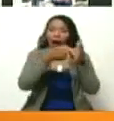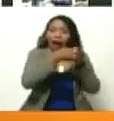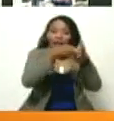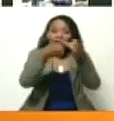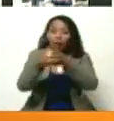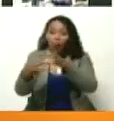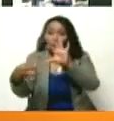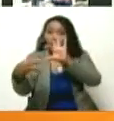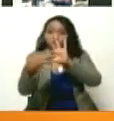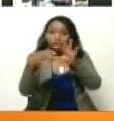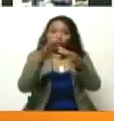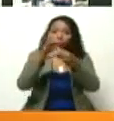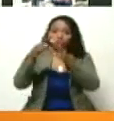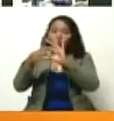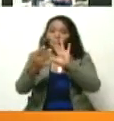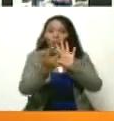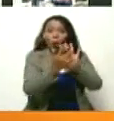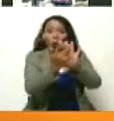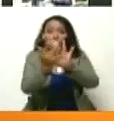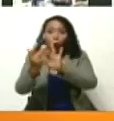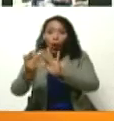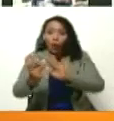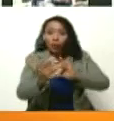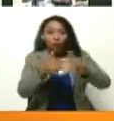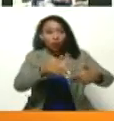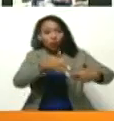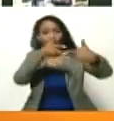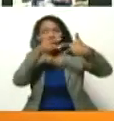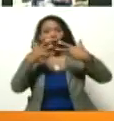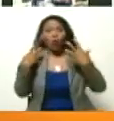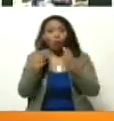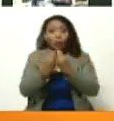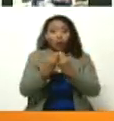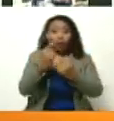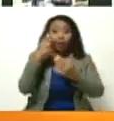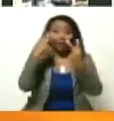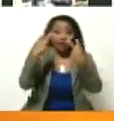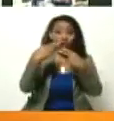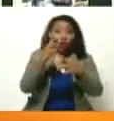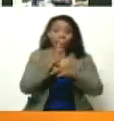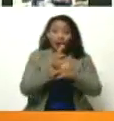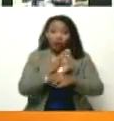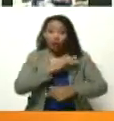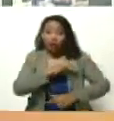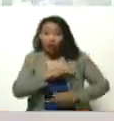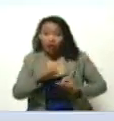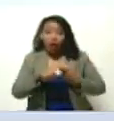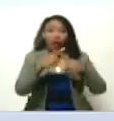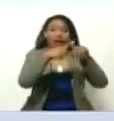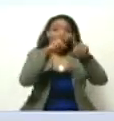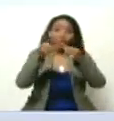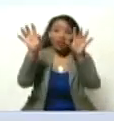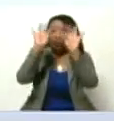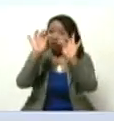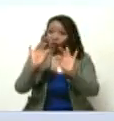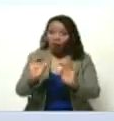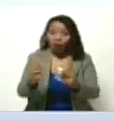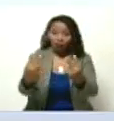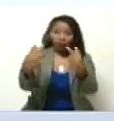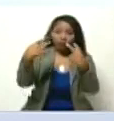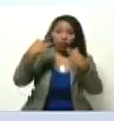sala. Más a los compañeros y las compañeras que nos están viendo por las redes, nos están viendo por las distintas vías.